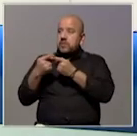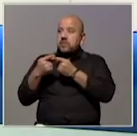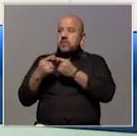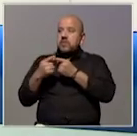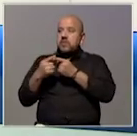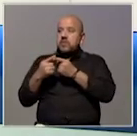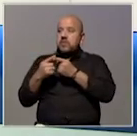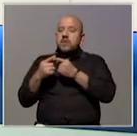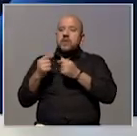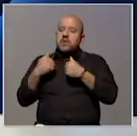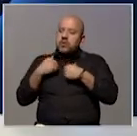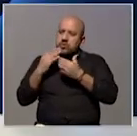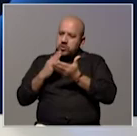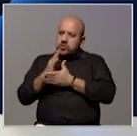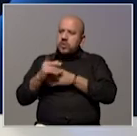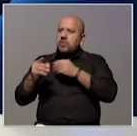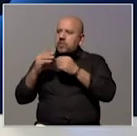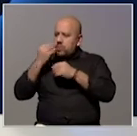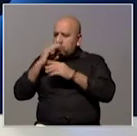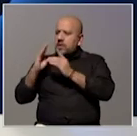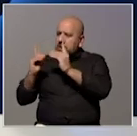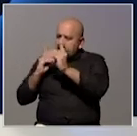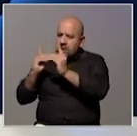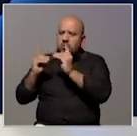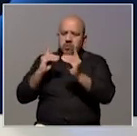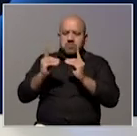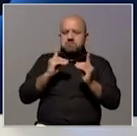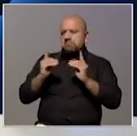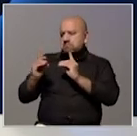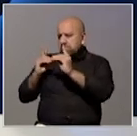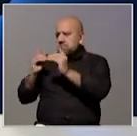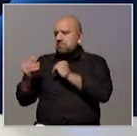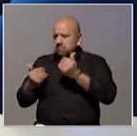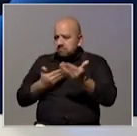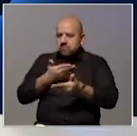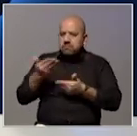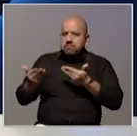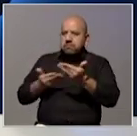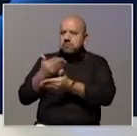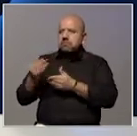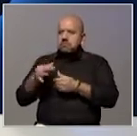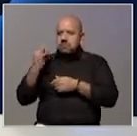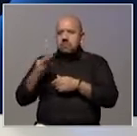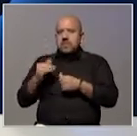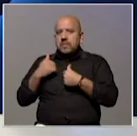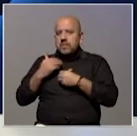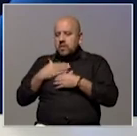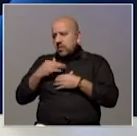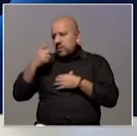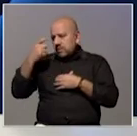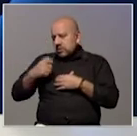qué pero yo siempre tuve un buen diálogo y eso iba en relacionamiento en una persona que se